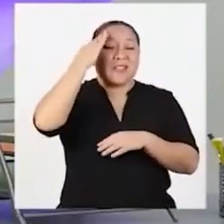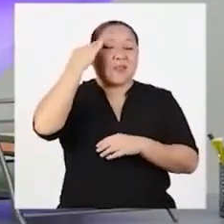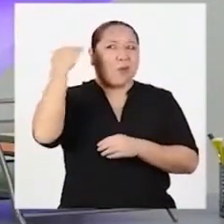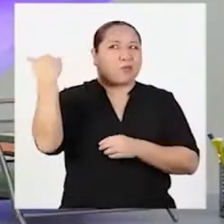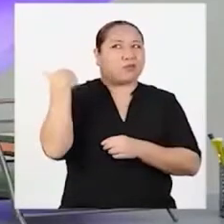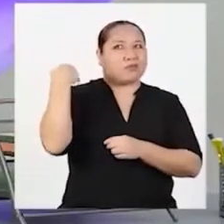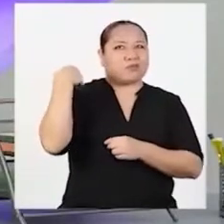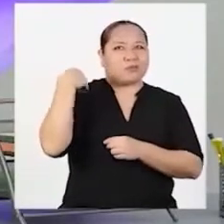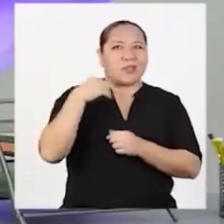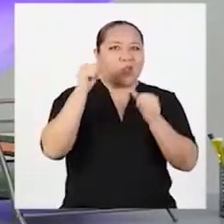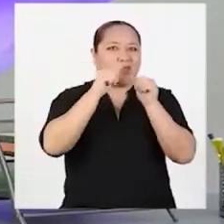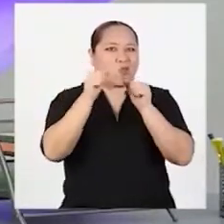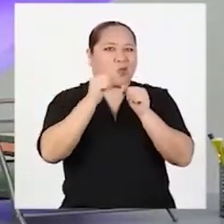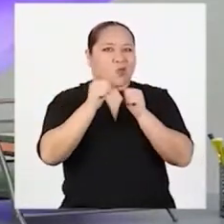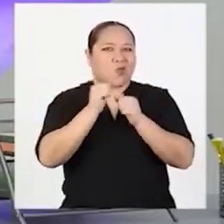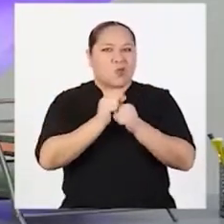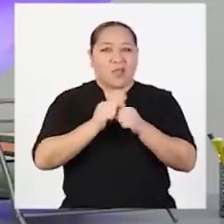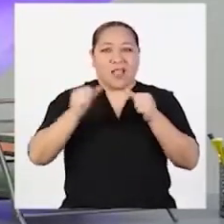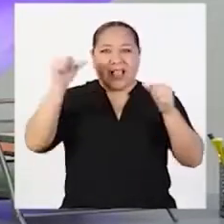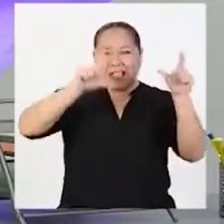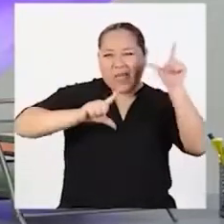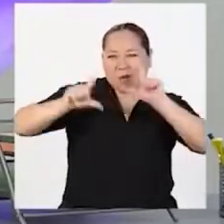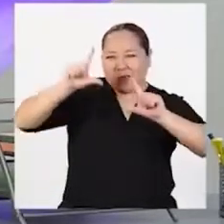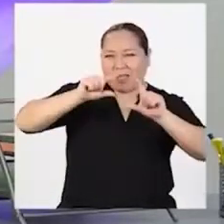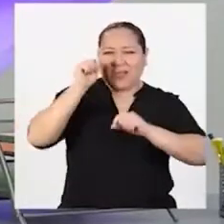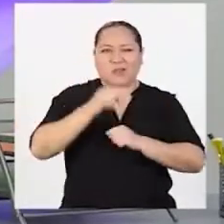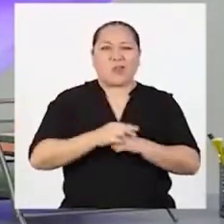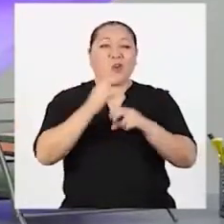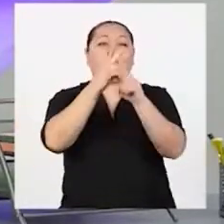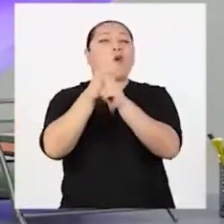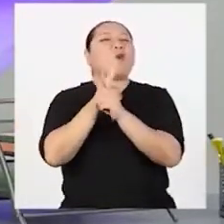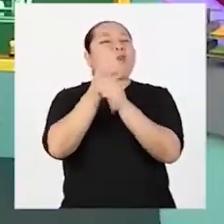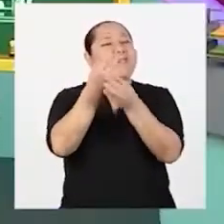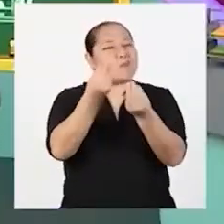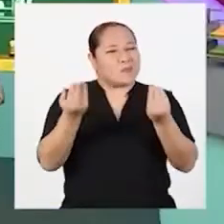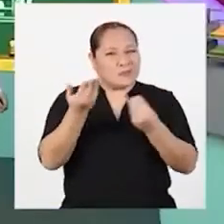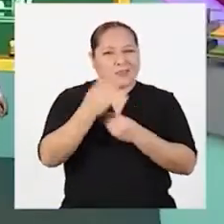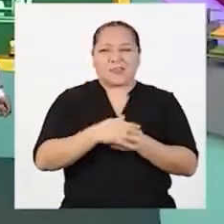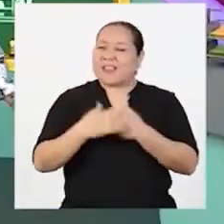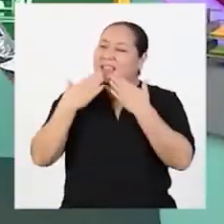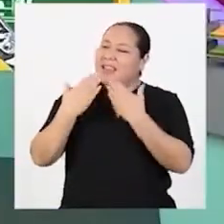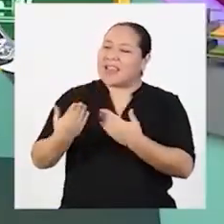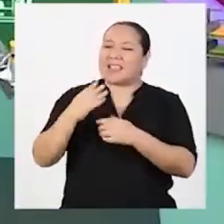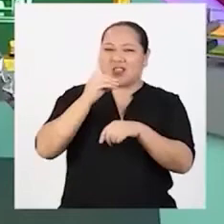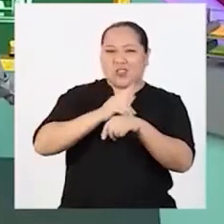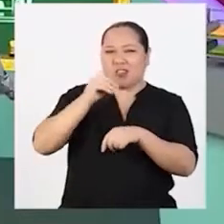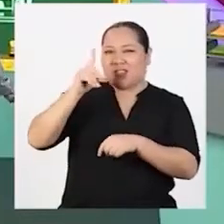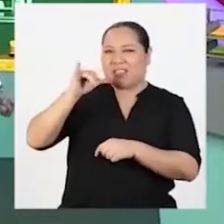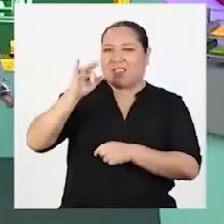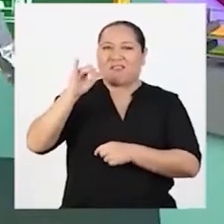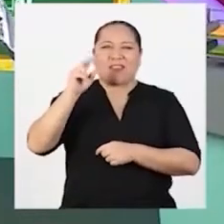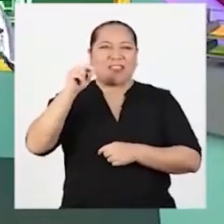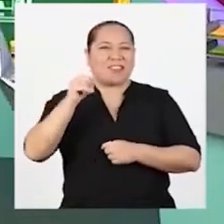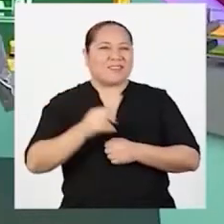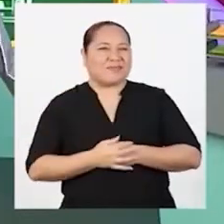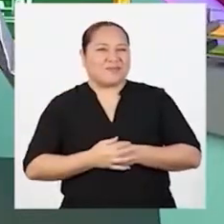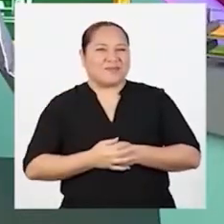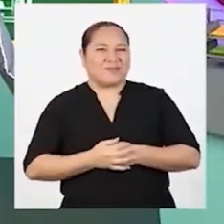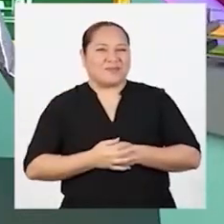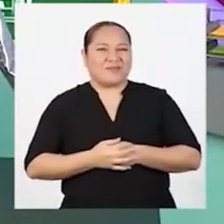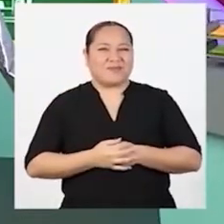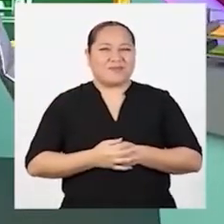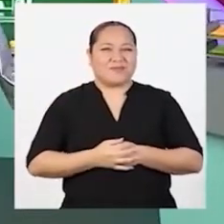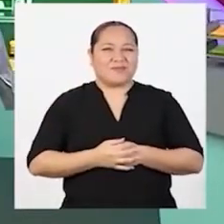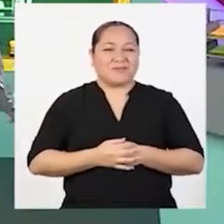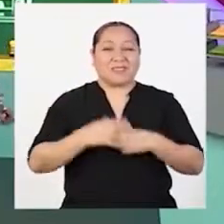Cuando gusten, ya saben que pueden llamarme al número de laboratorio. Cuídense mucho. Muchas gracias, doctora Diáfana